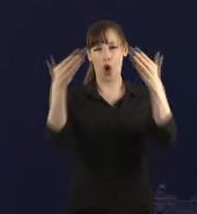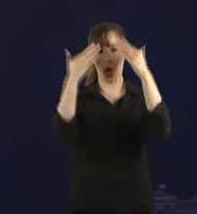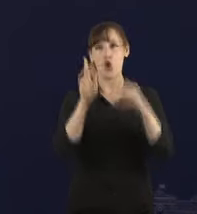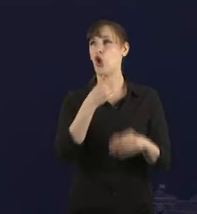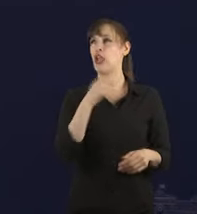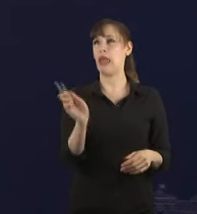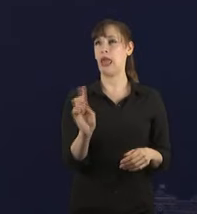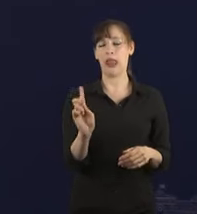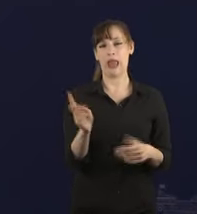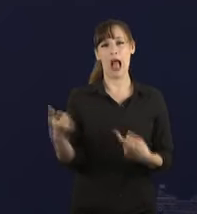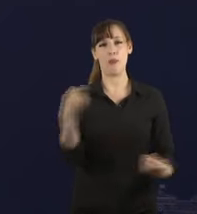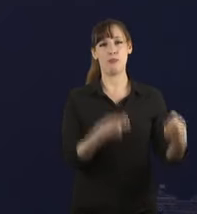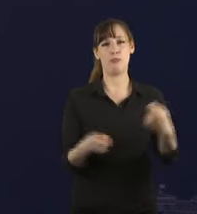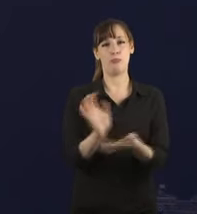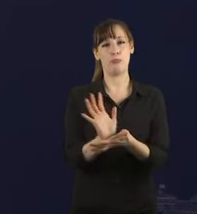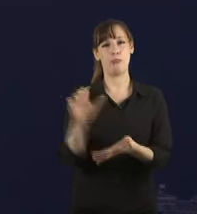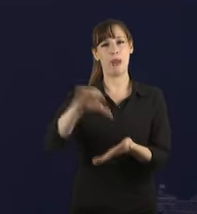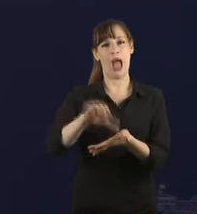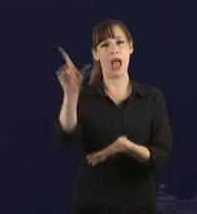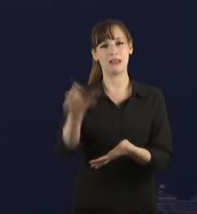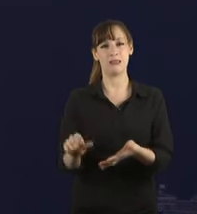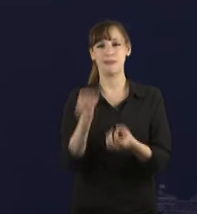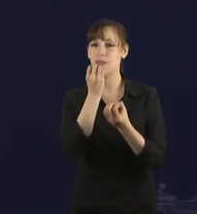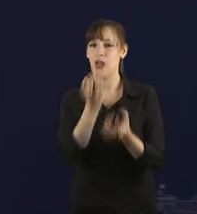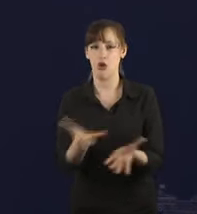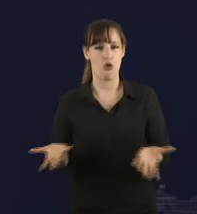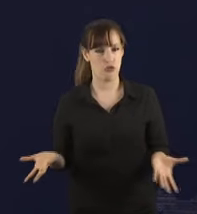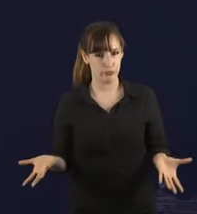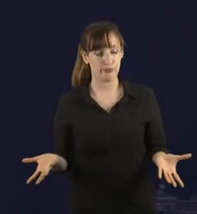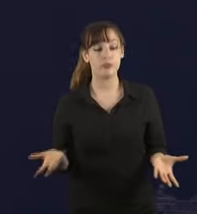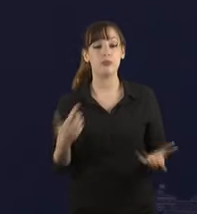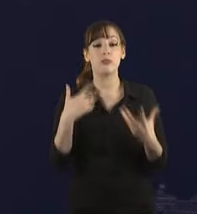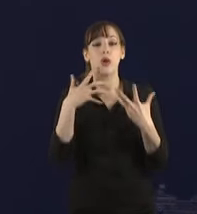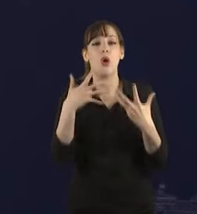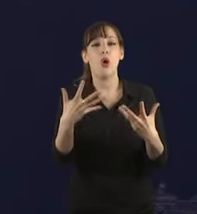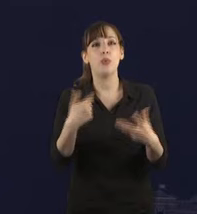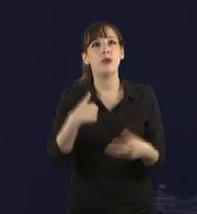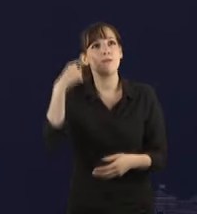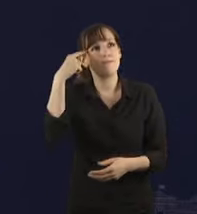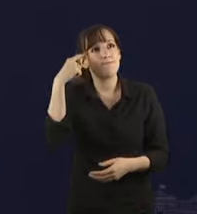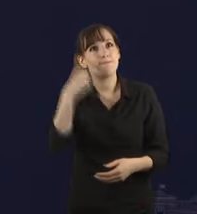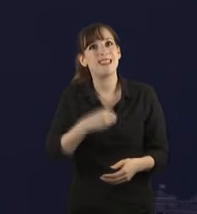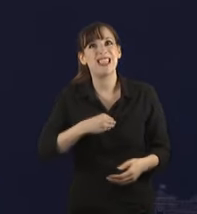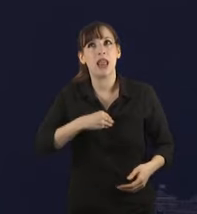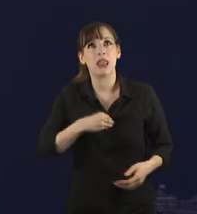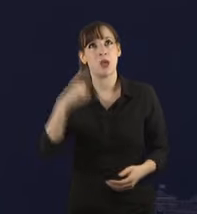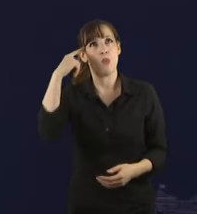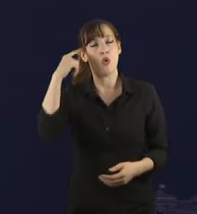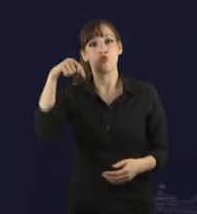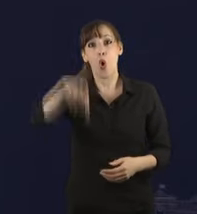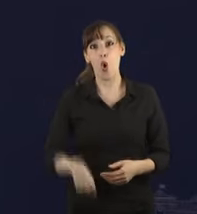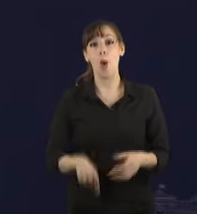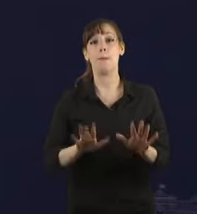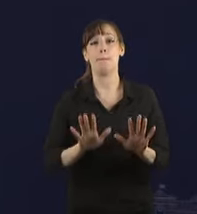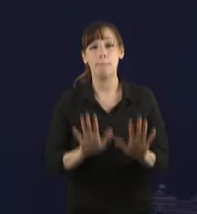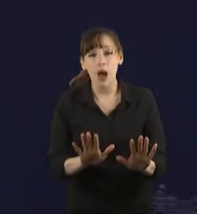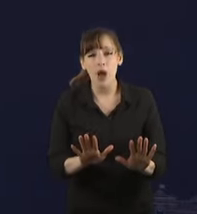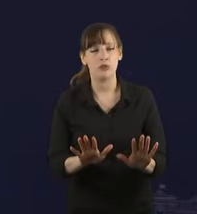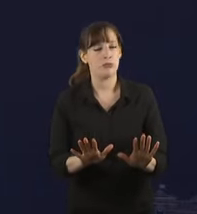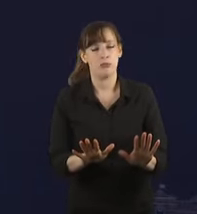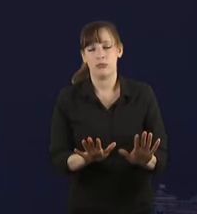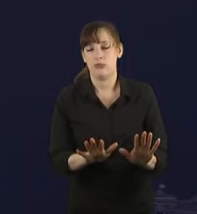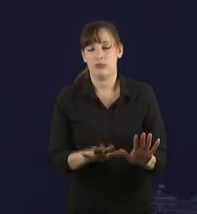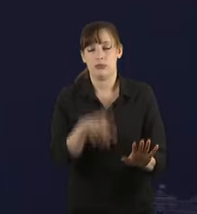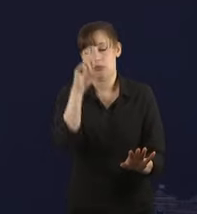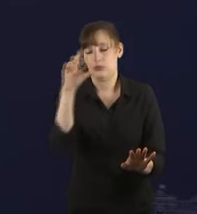esa gente eh Por supuesto que eh consideramos que este paro está en contra que es un gran gran gran sin sentido